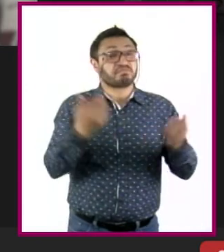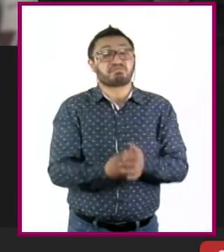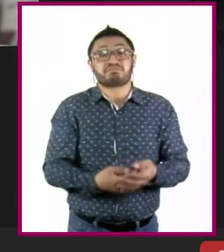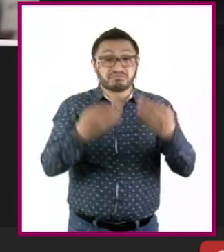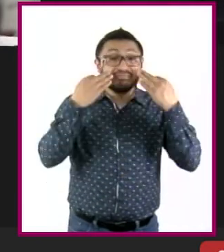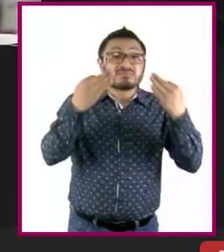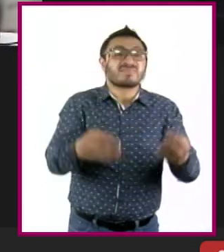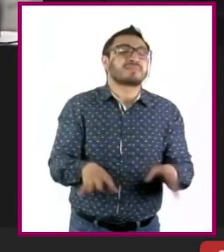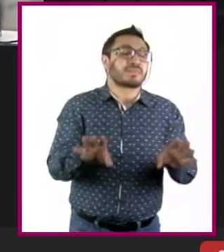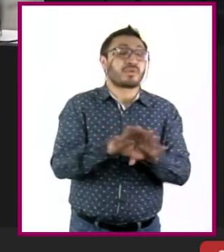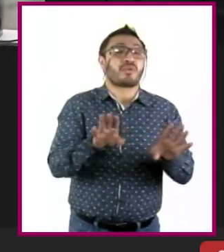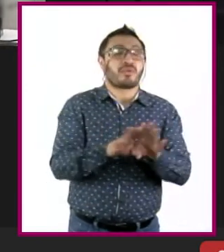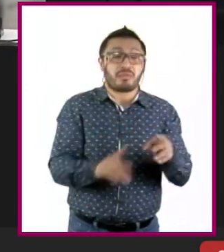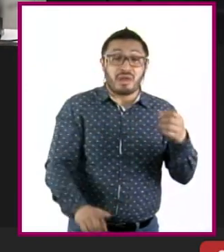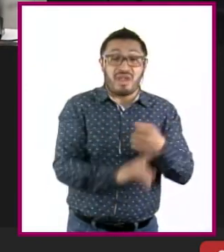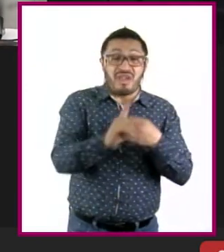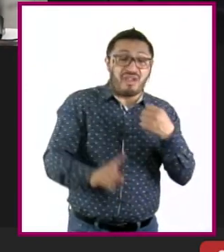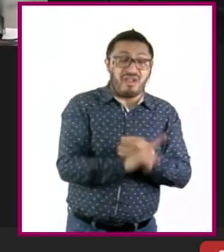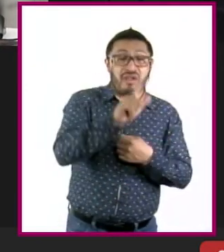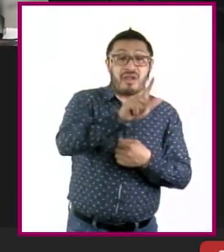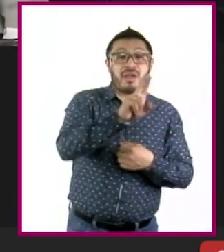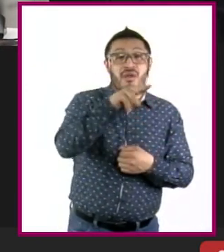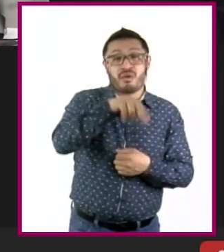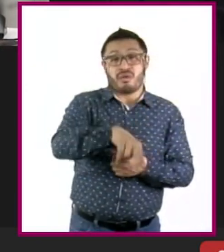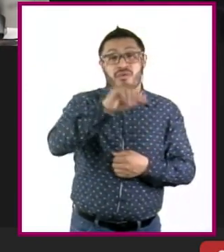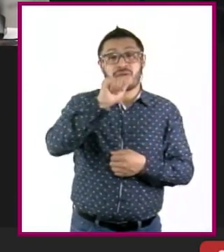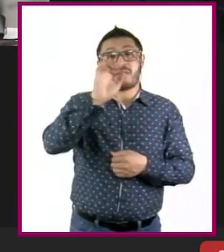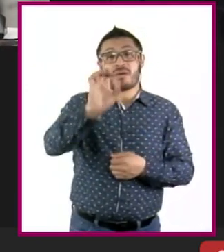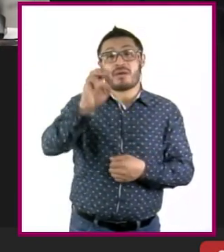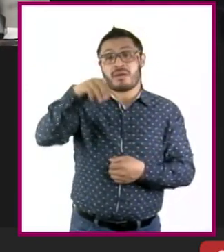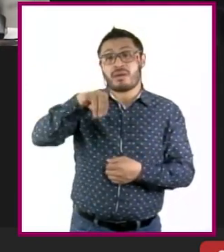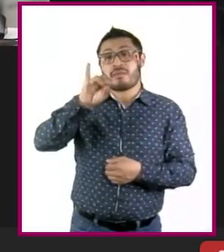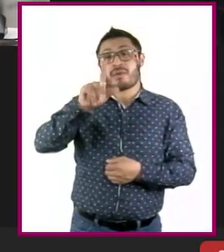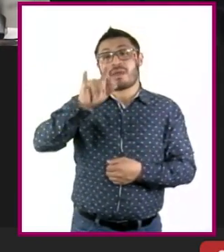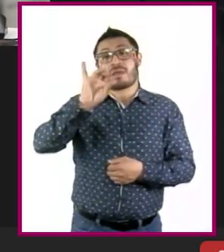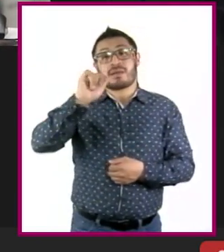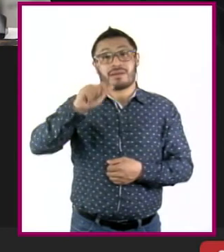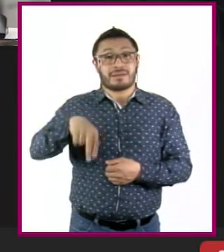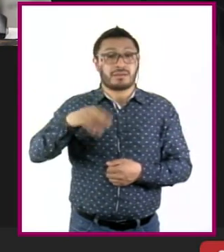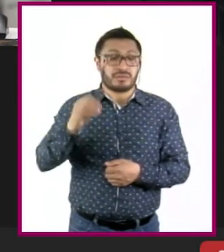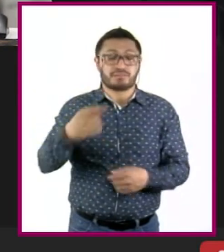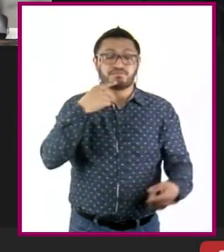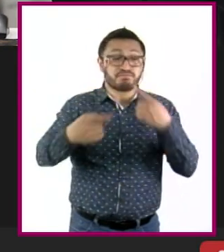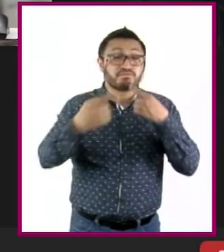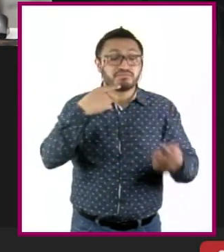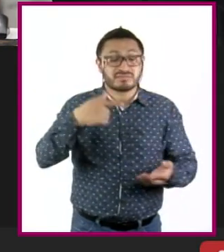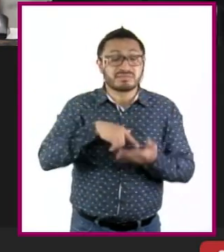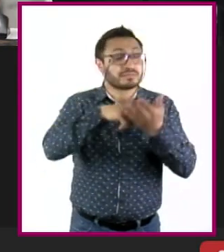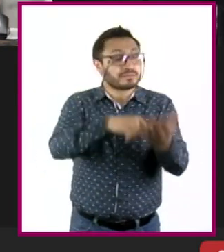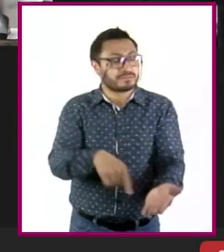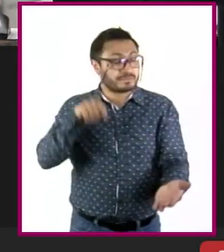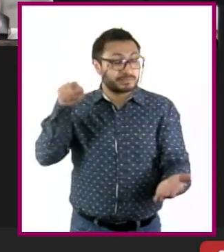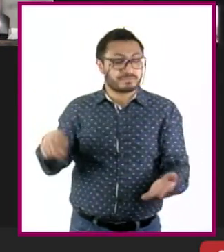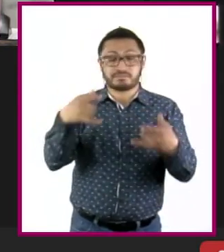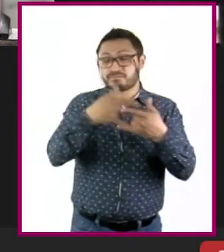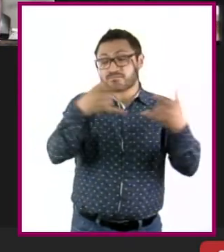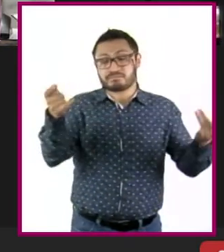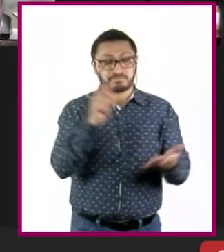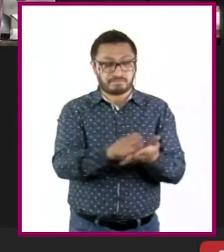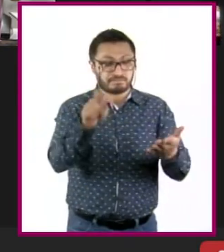ver la controversia cuando Luna y Emiliano discuten sobre la pertinencia de la propuesta que Emiliano hace en su cuento sobre